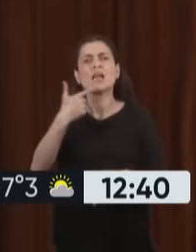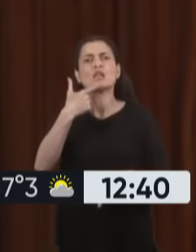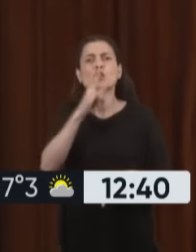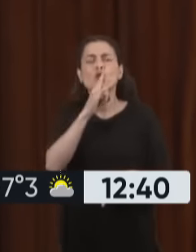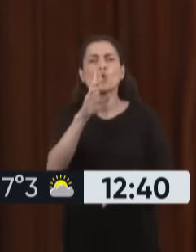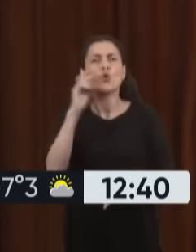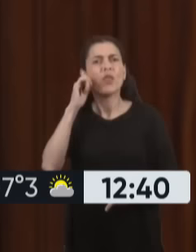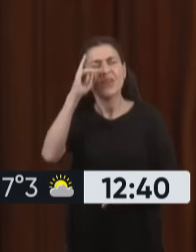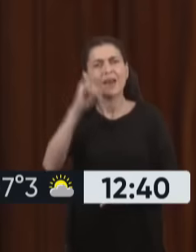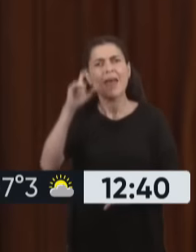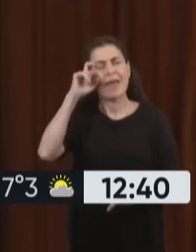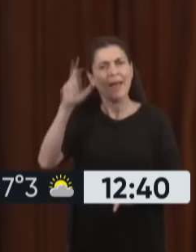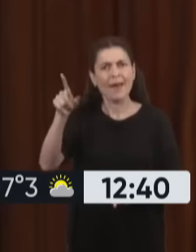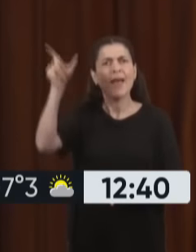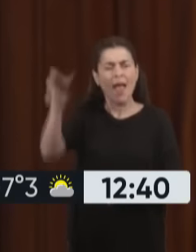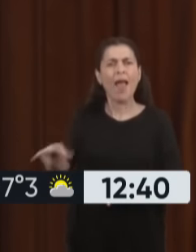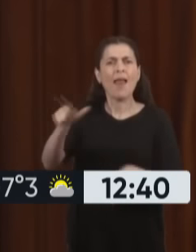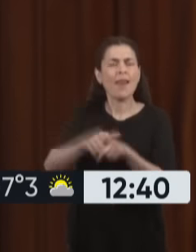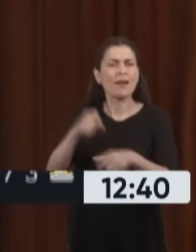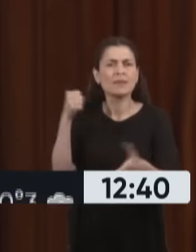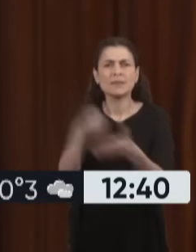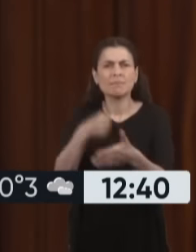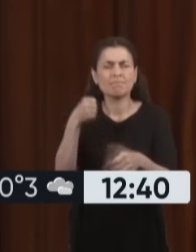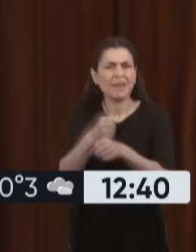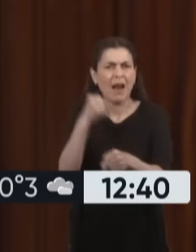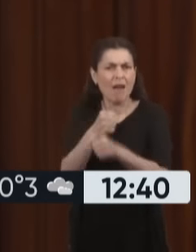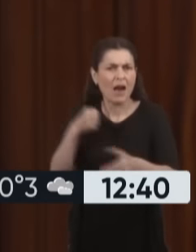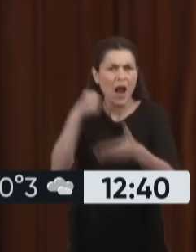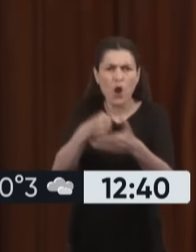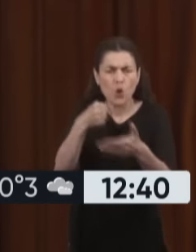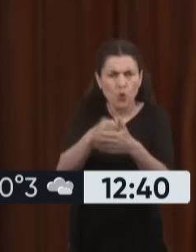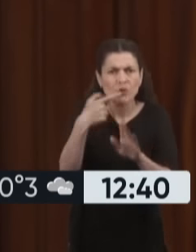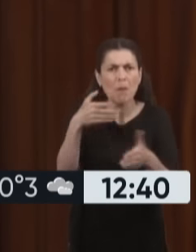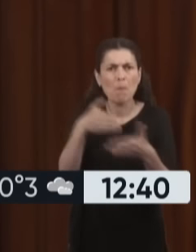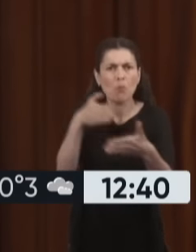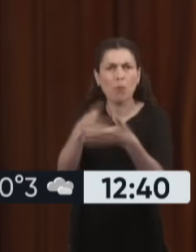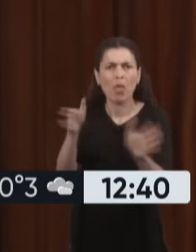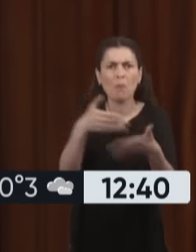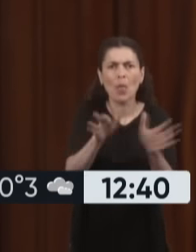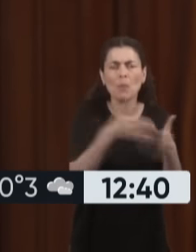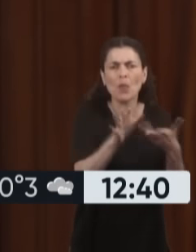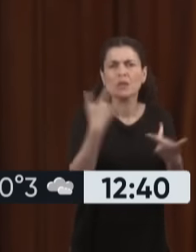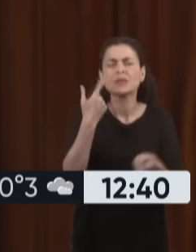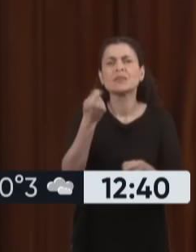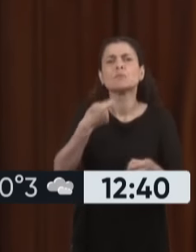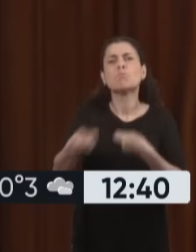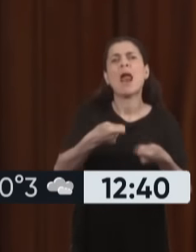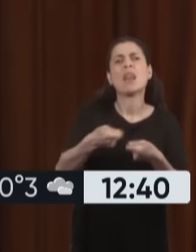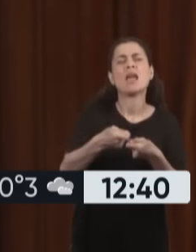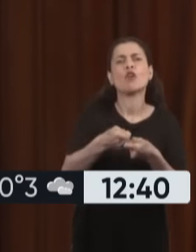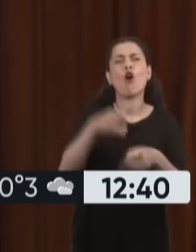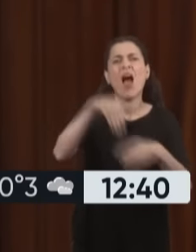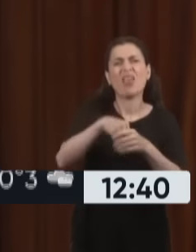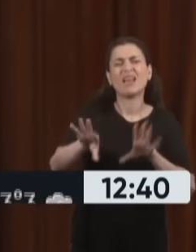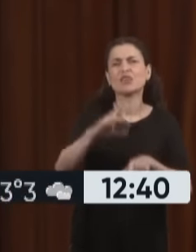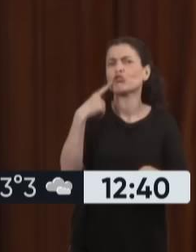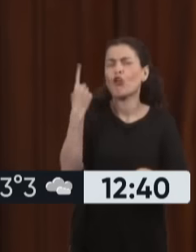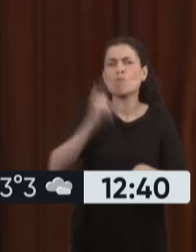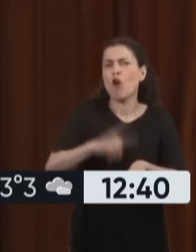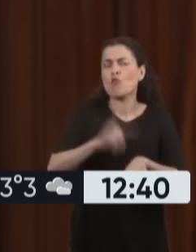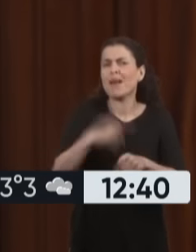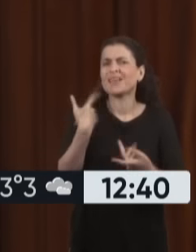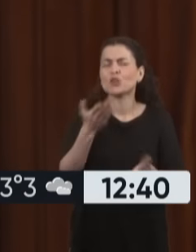Sturzenegger, desmantelando todo tipo de regulaciones. Desde el minuto cero estamos desregulando lo que podemos, sabiendo que el